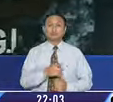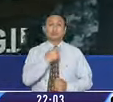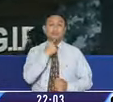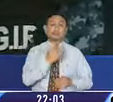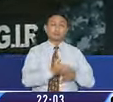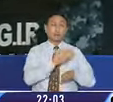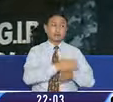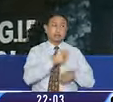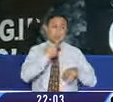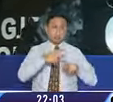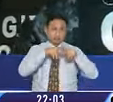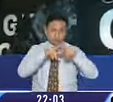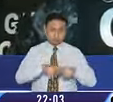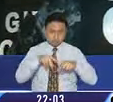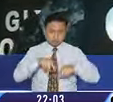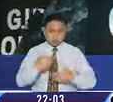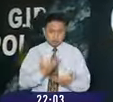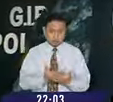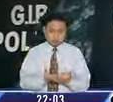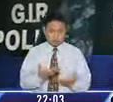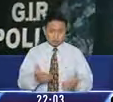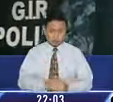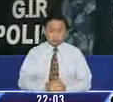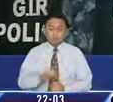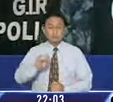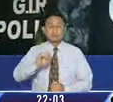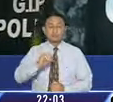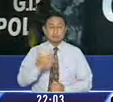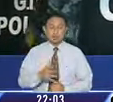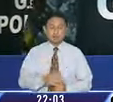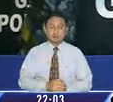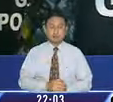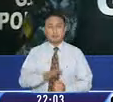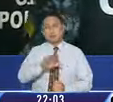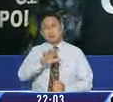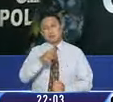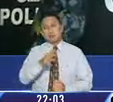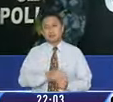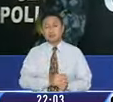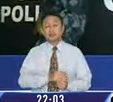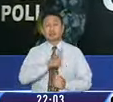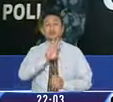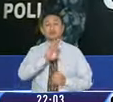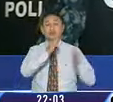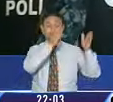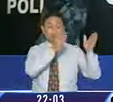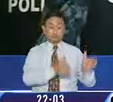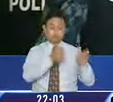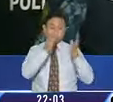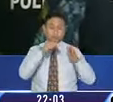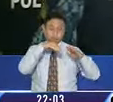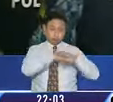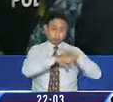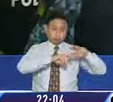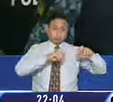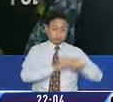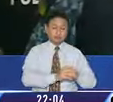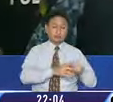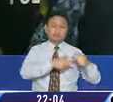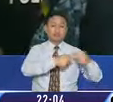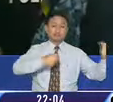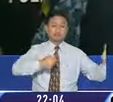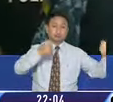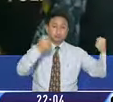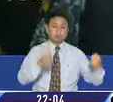incluso requisas y que ya tienen resultados. Tenemos resultados, ya hemos hecho alrededor de 4 pabellones, hemos encontrado varias armas blancas, hemos